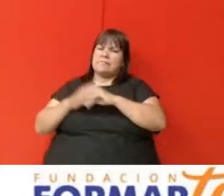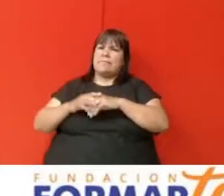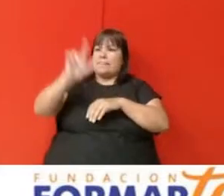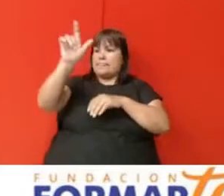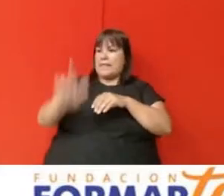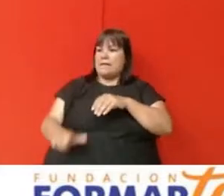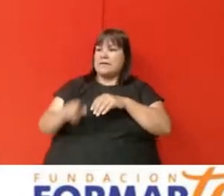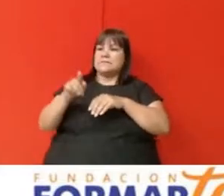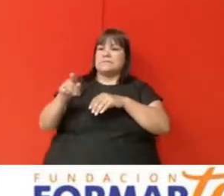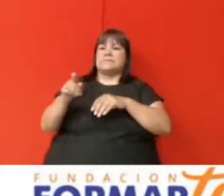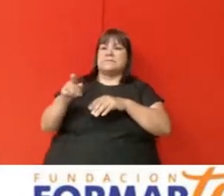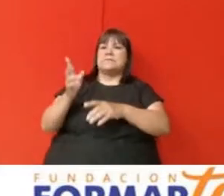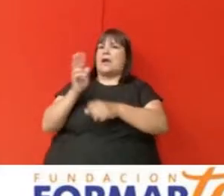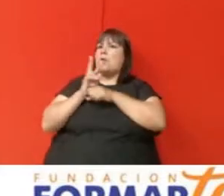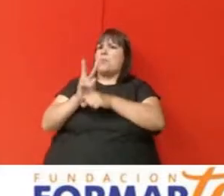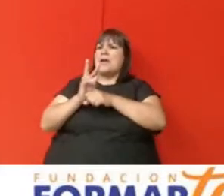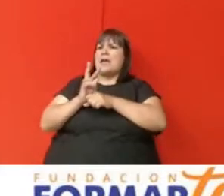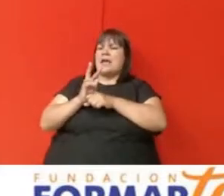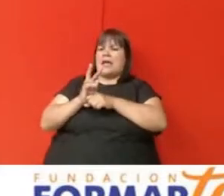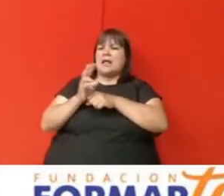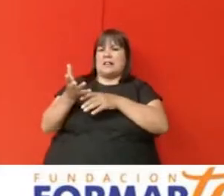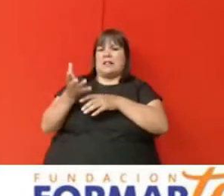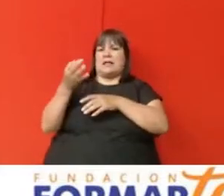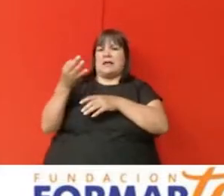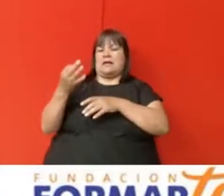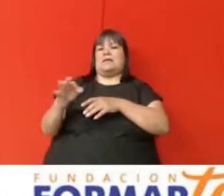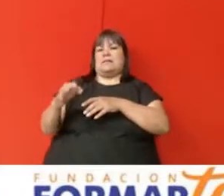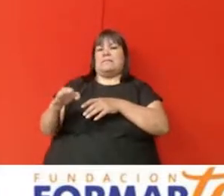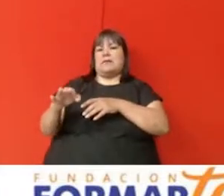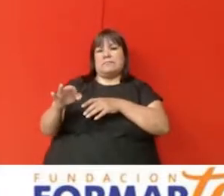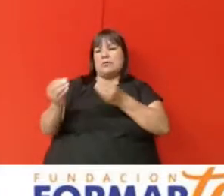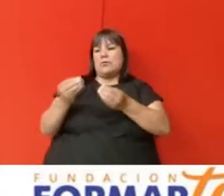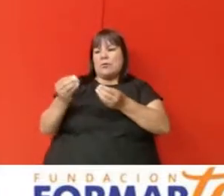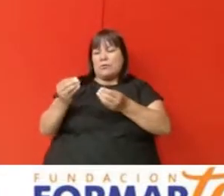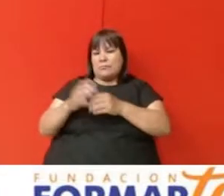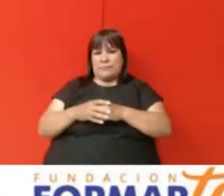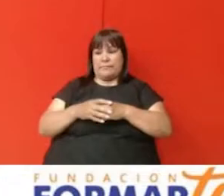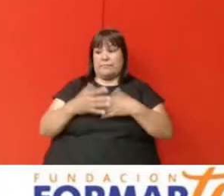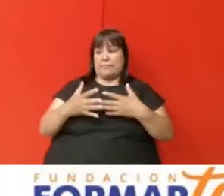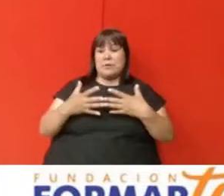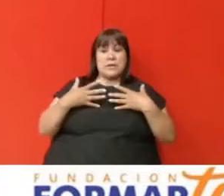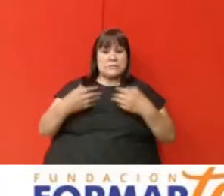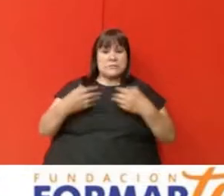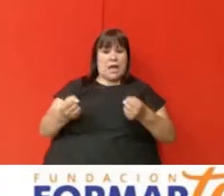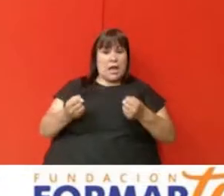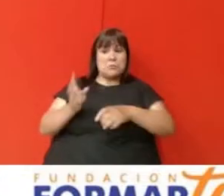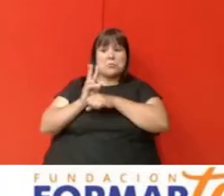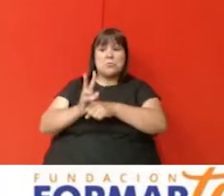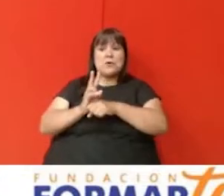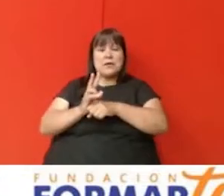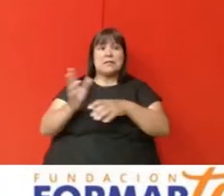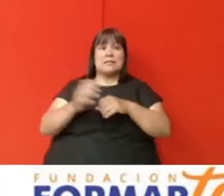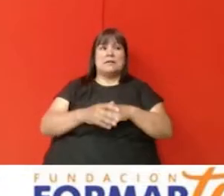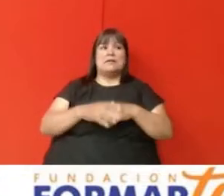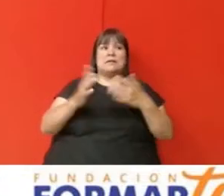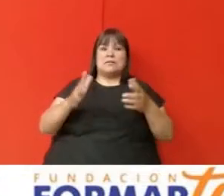cuidado del paciente a causa de la gran reestructuración administrativa de la mayoría de los sistemas de cuidado de la salud en el mundo, yo lo subrayé de